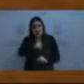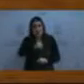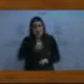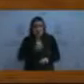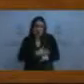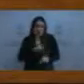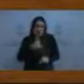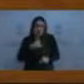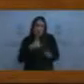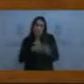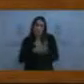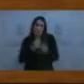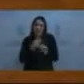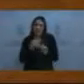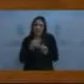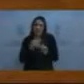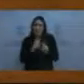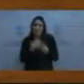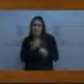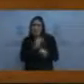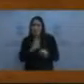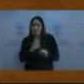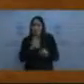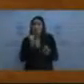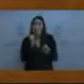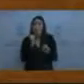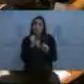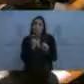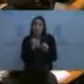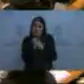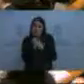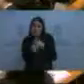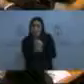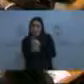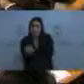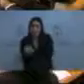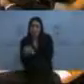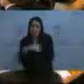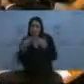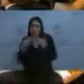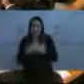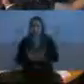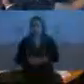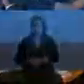para nosotros la mejor política social, la creación de empleo. Muchas gracias.